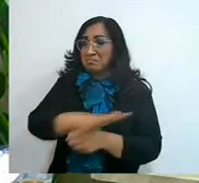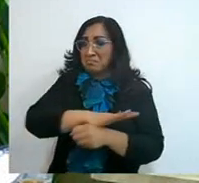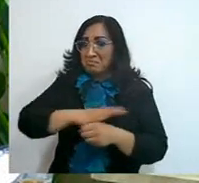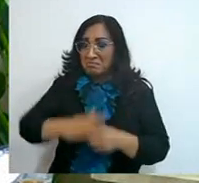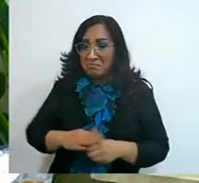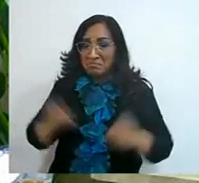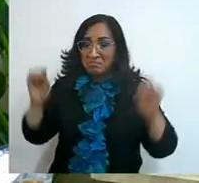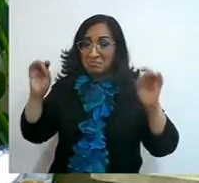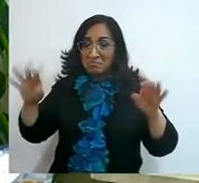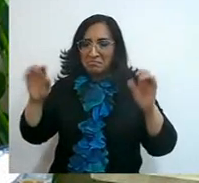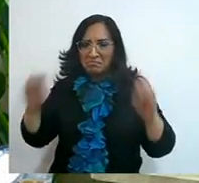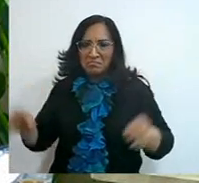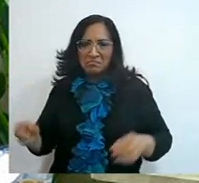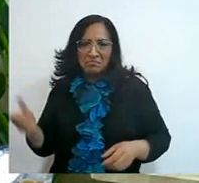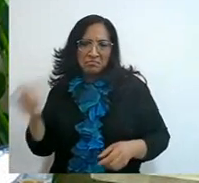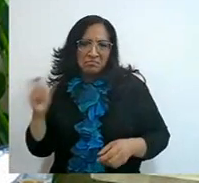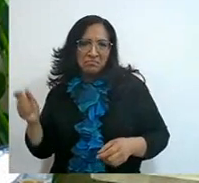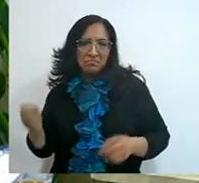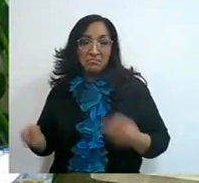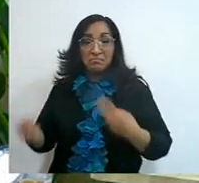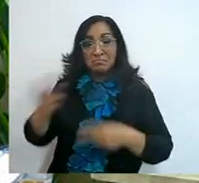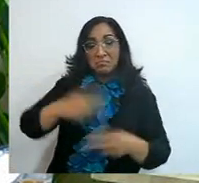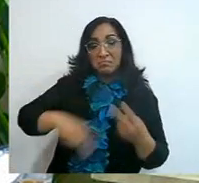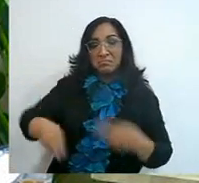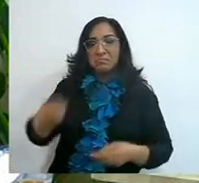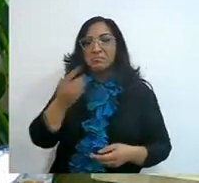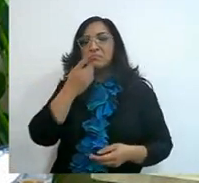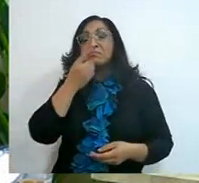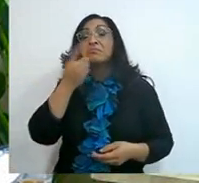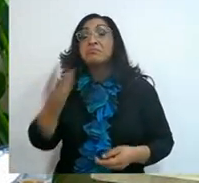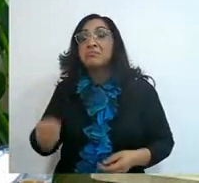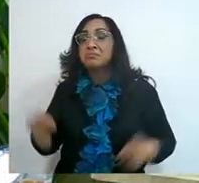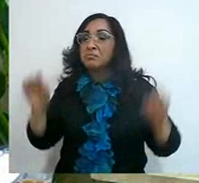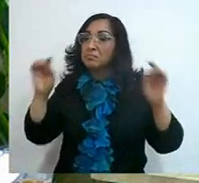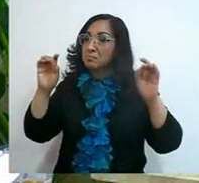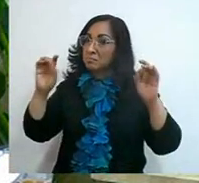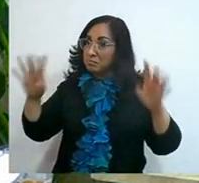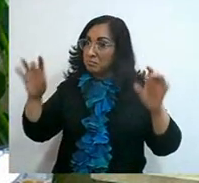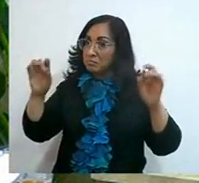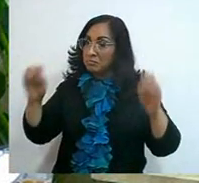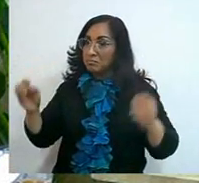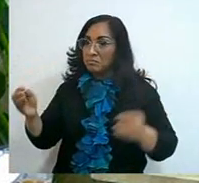Y cuando van a algún lado, le abren la puerta y le dicen, ángel, súbete.